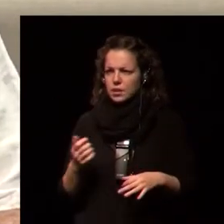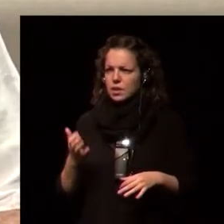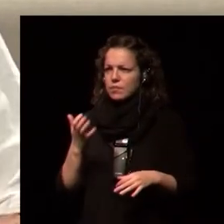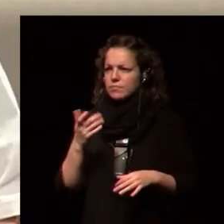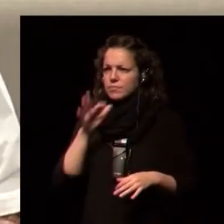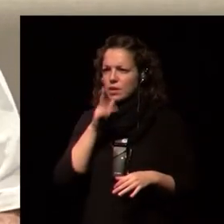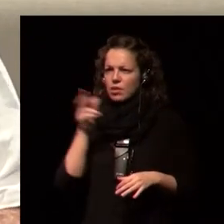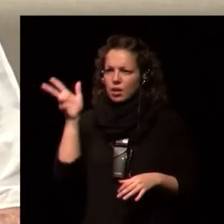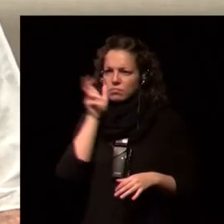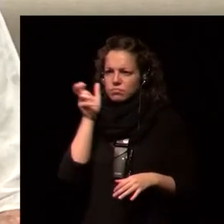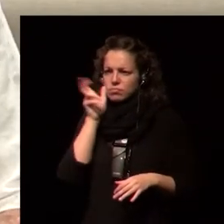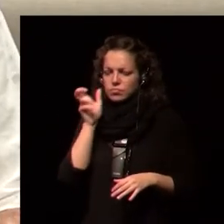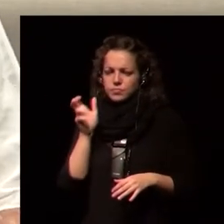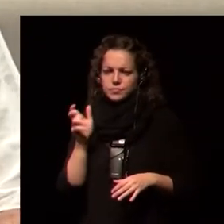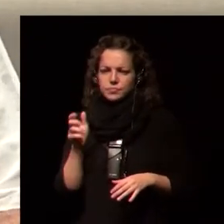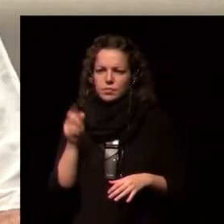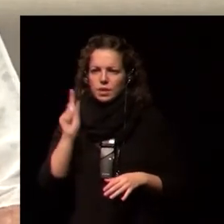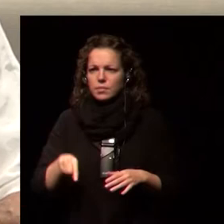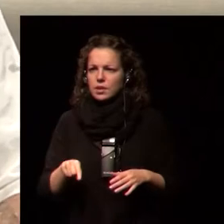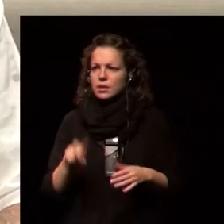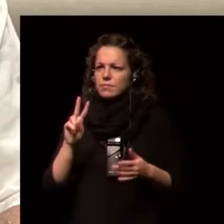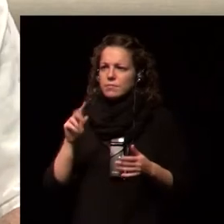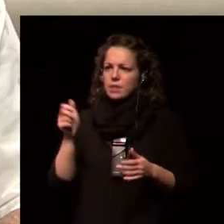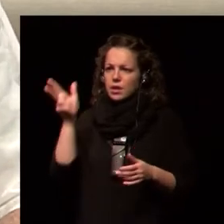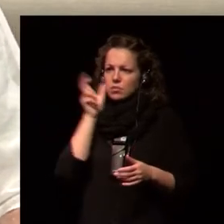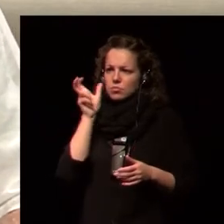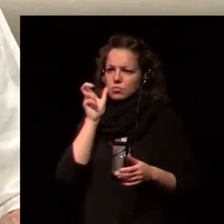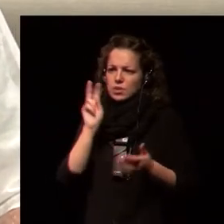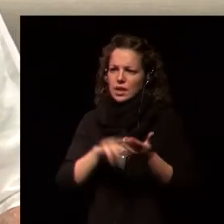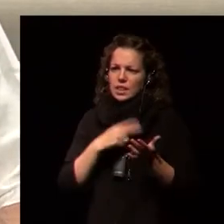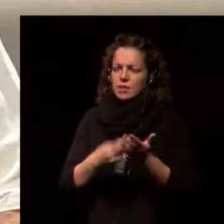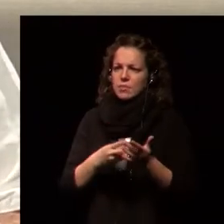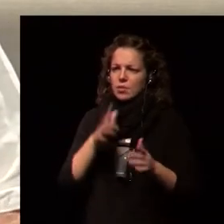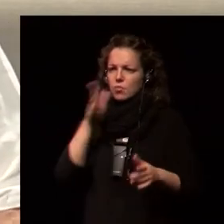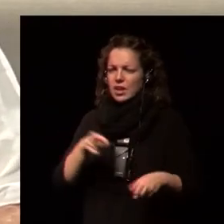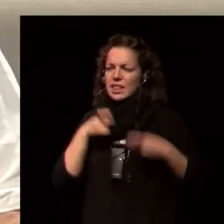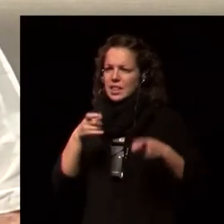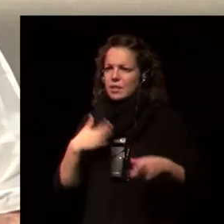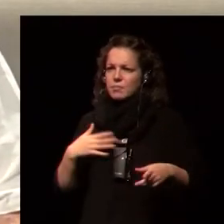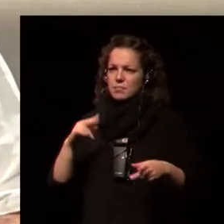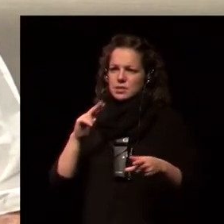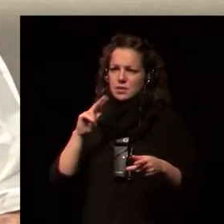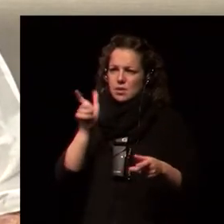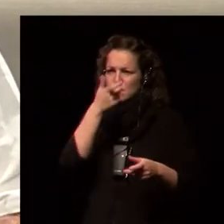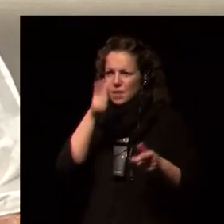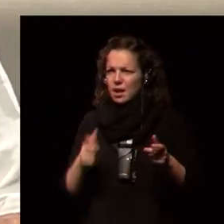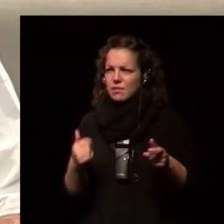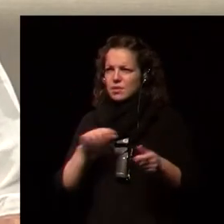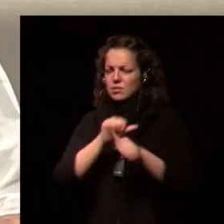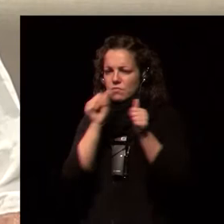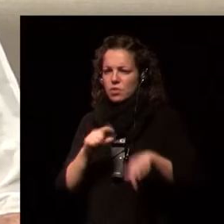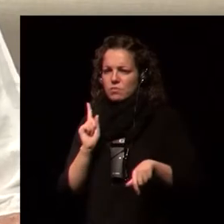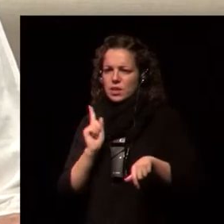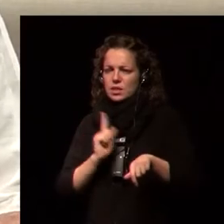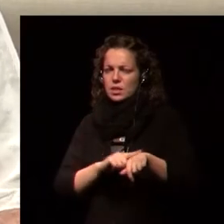escuchemos a las intérpretes intentando interpretar mis palabras de manera simultánea mientras